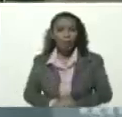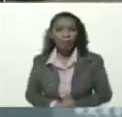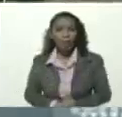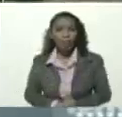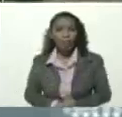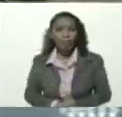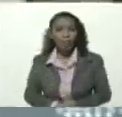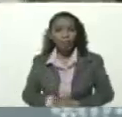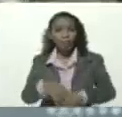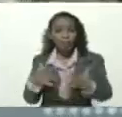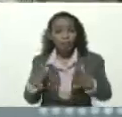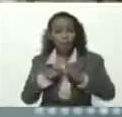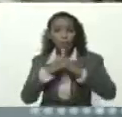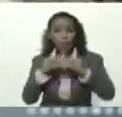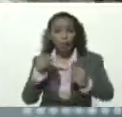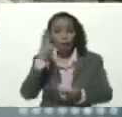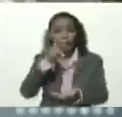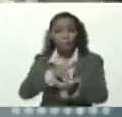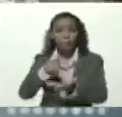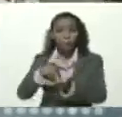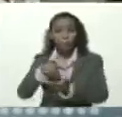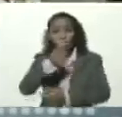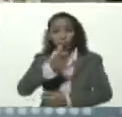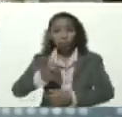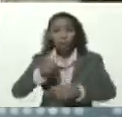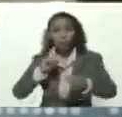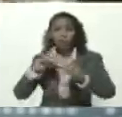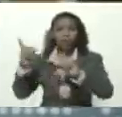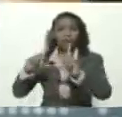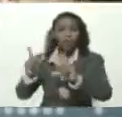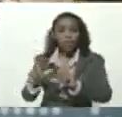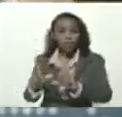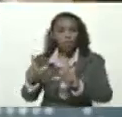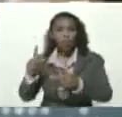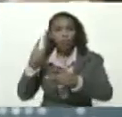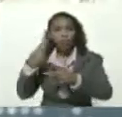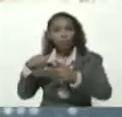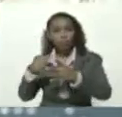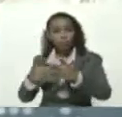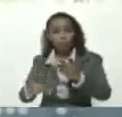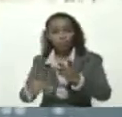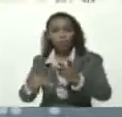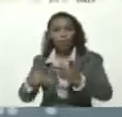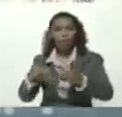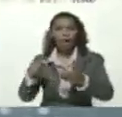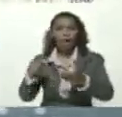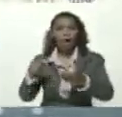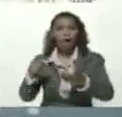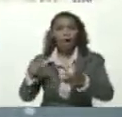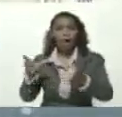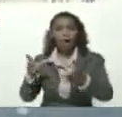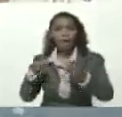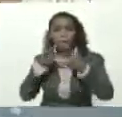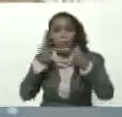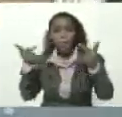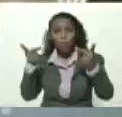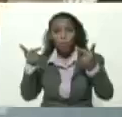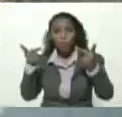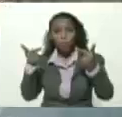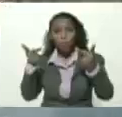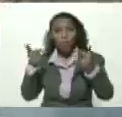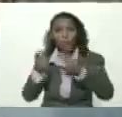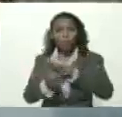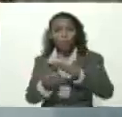a todos los actores, a los medios de comunicación, a los entes públicos, a